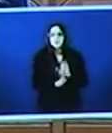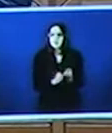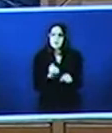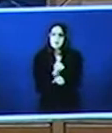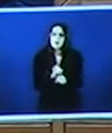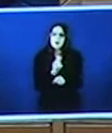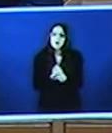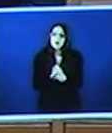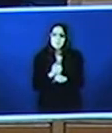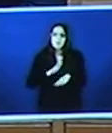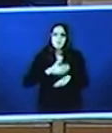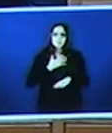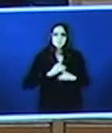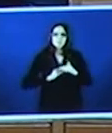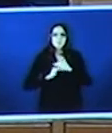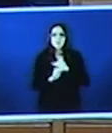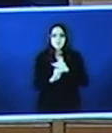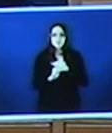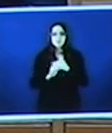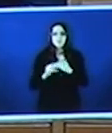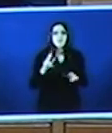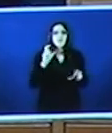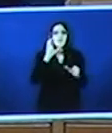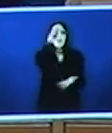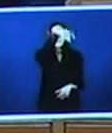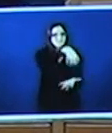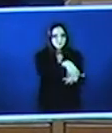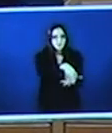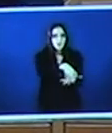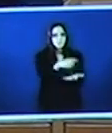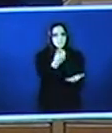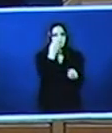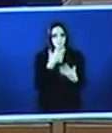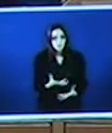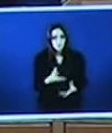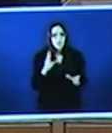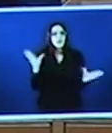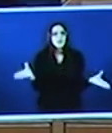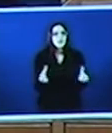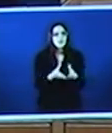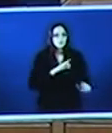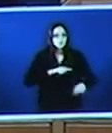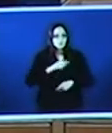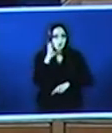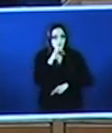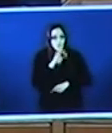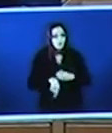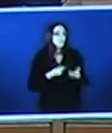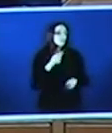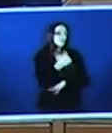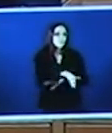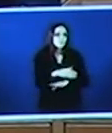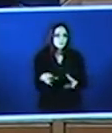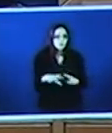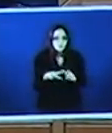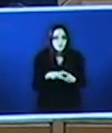entidade solvente en Galicia, cun equipo directivo galego, cun os servizos centrais en Galicia, cun domicilio social e cunha